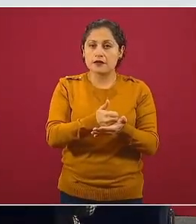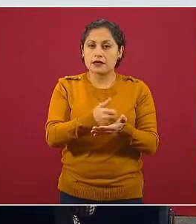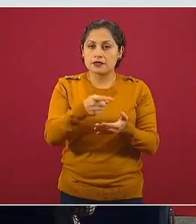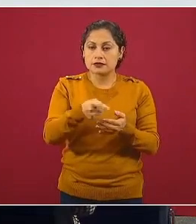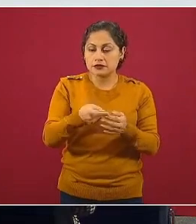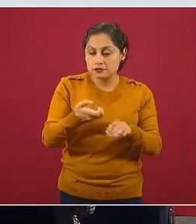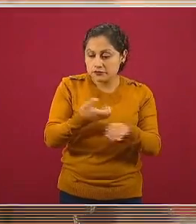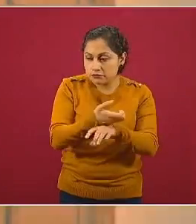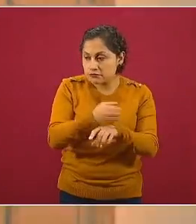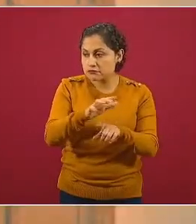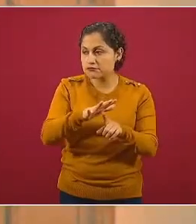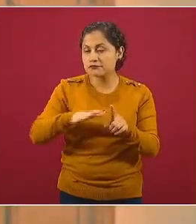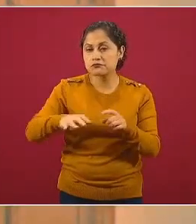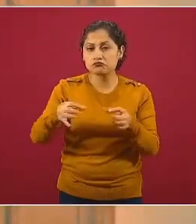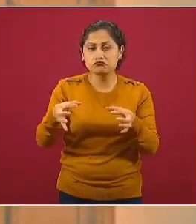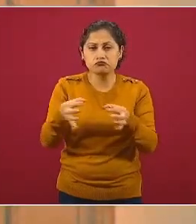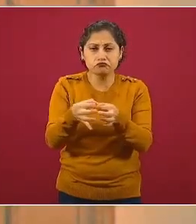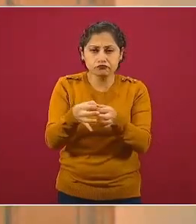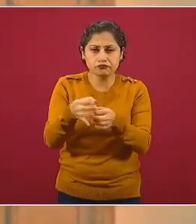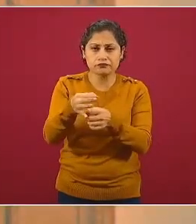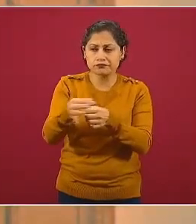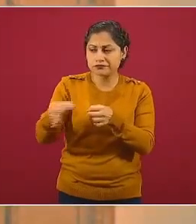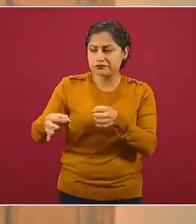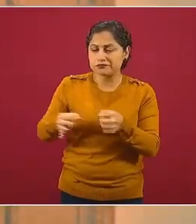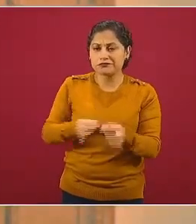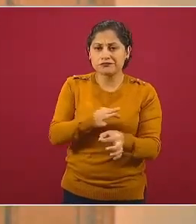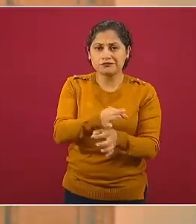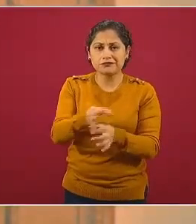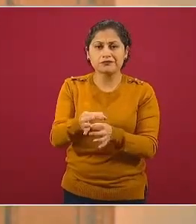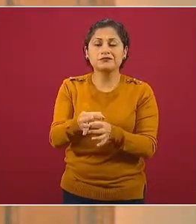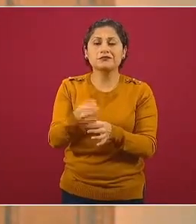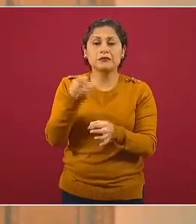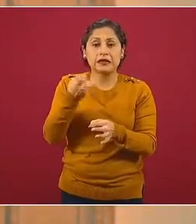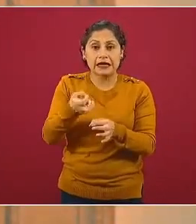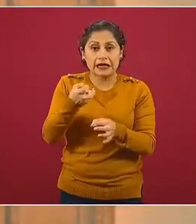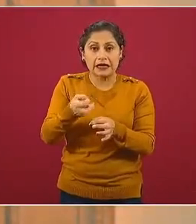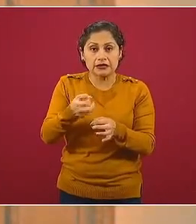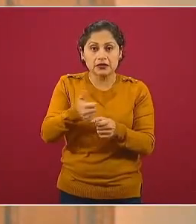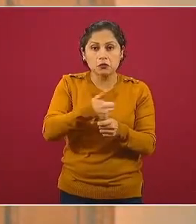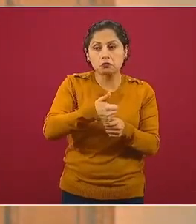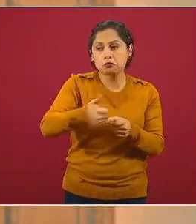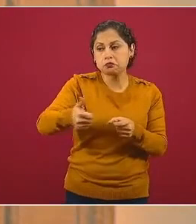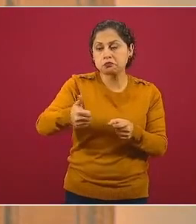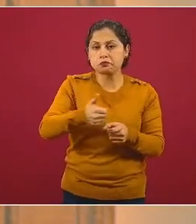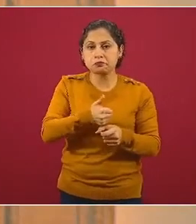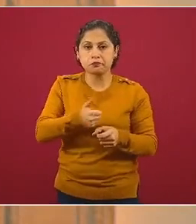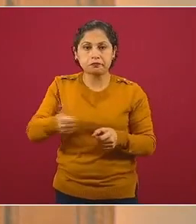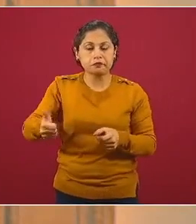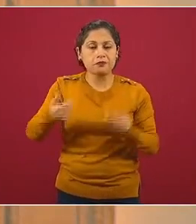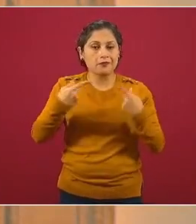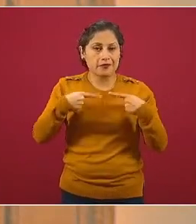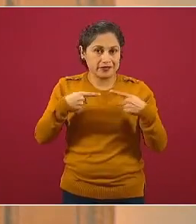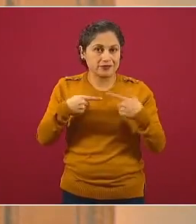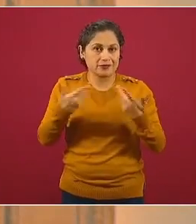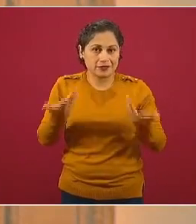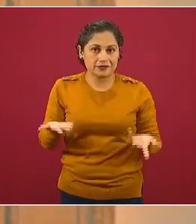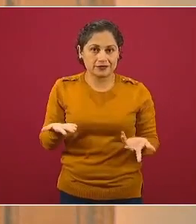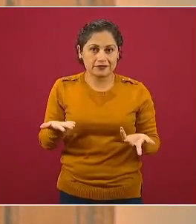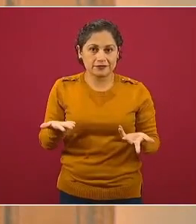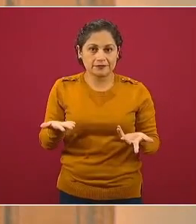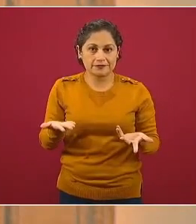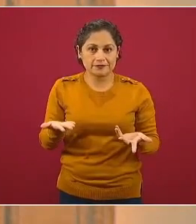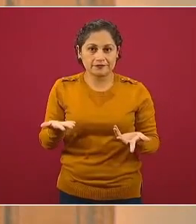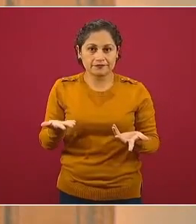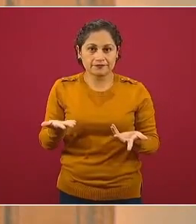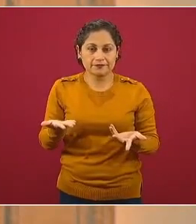ciudades pequeñas, tienen mucha mayor movilidad entre ciudades de lo que pueden tener al